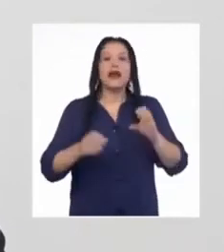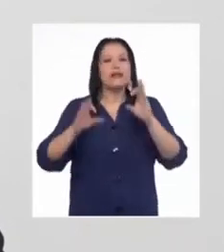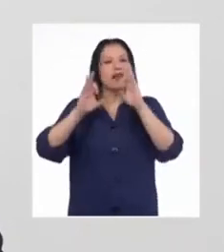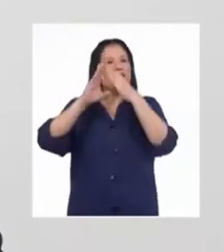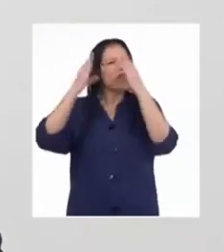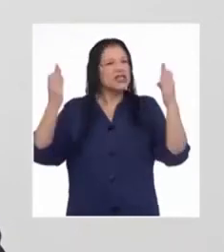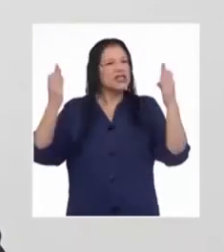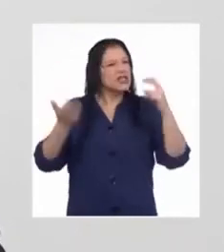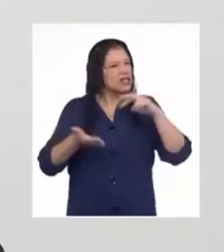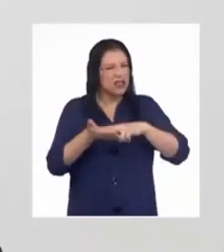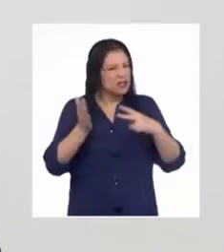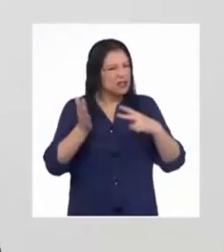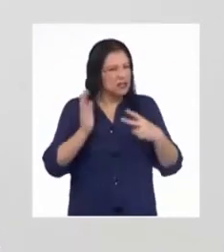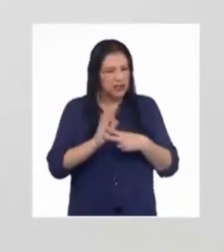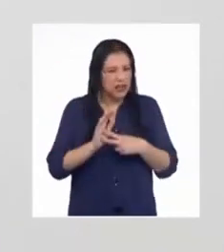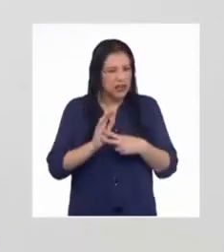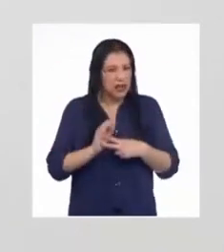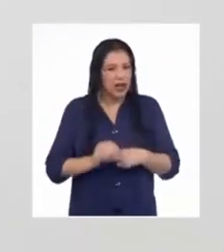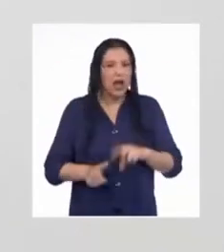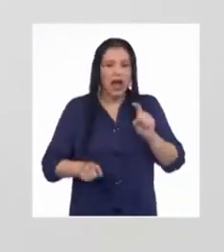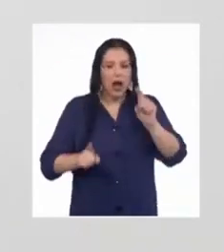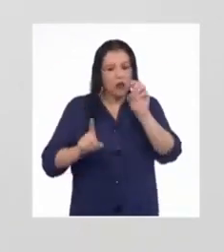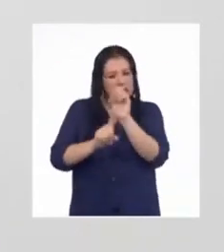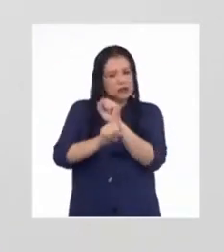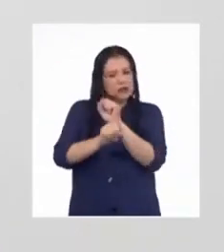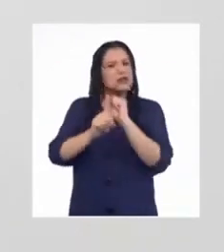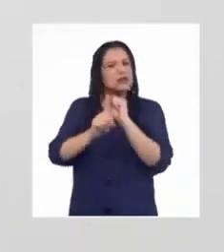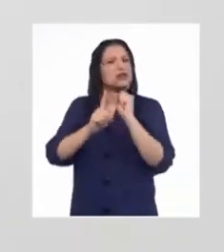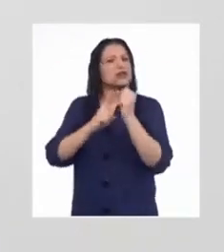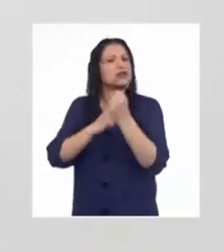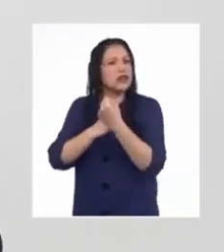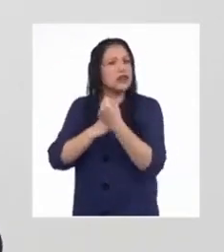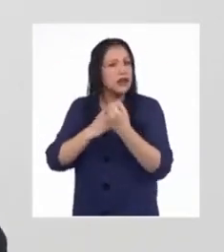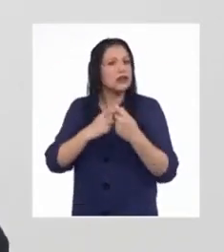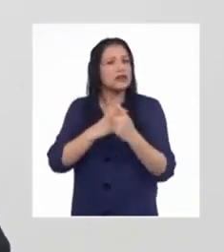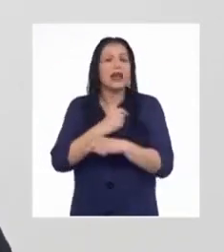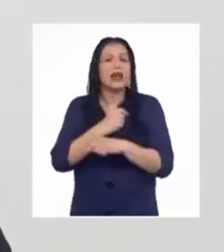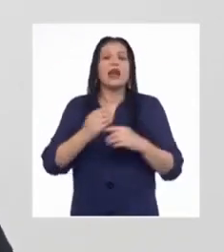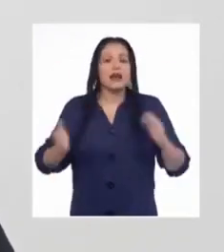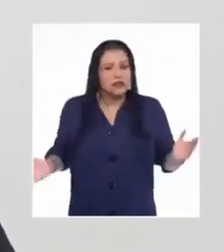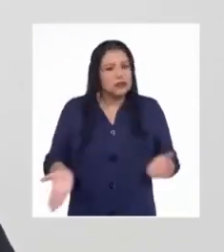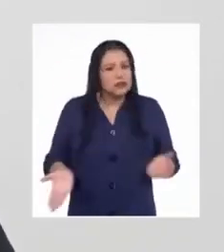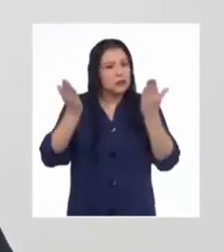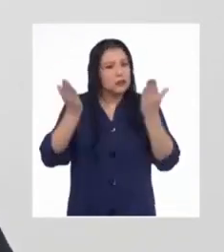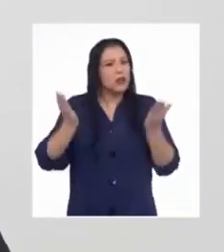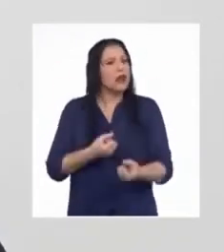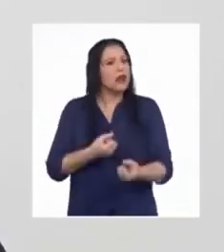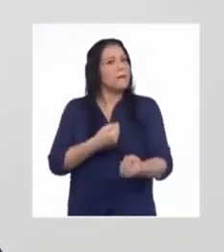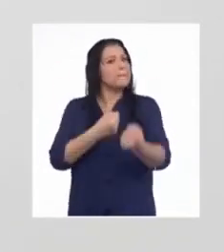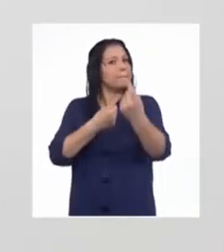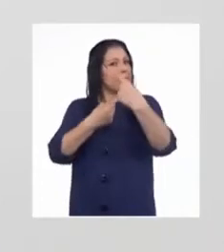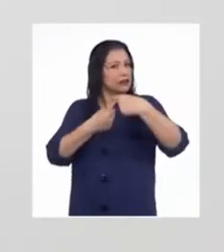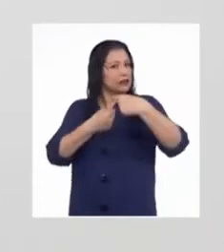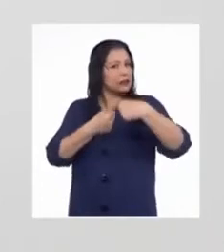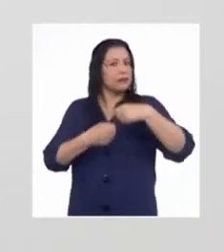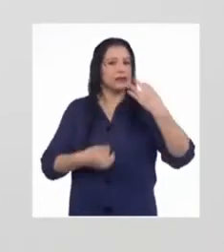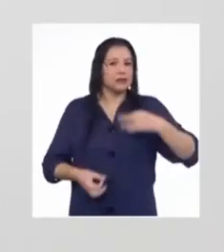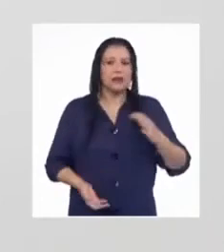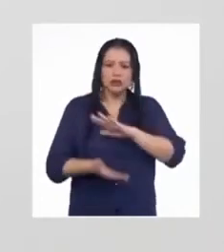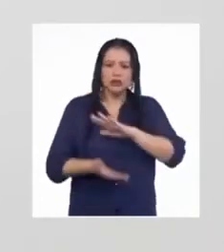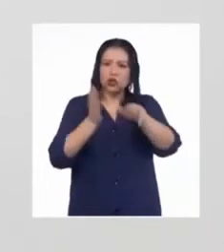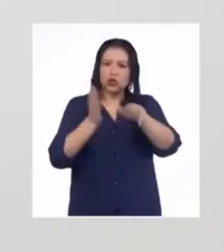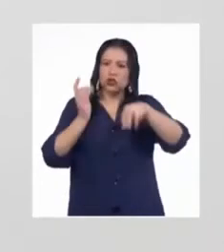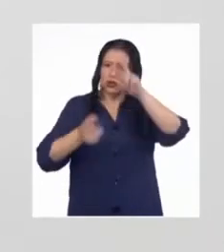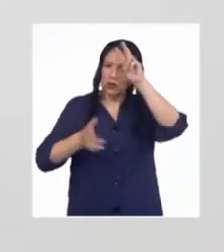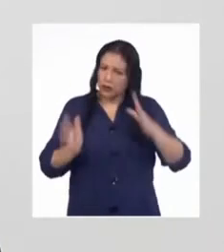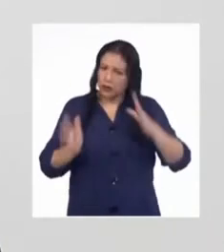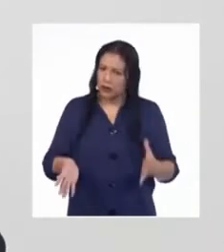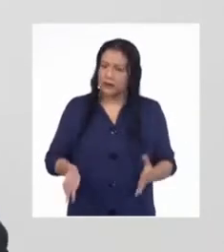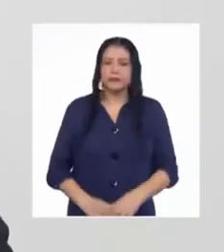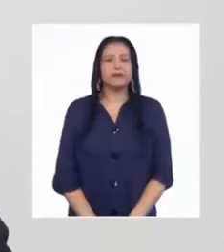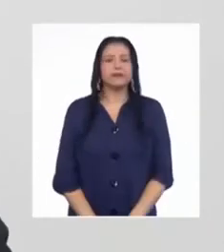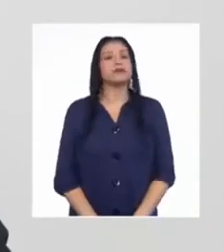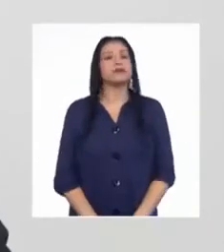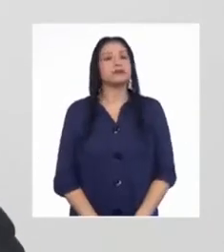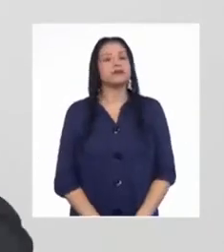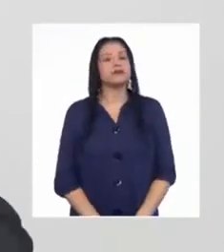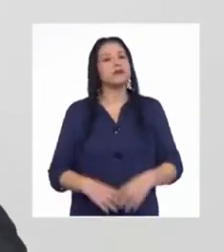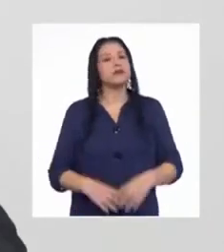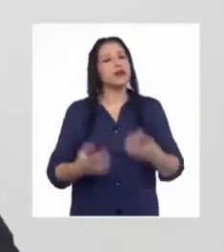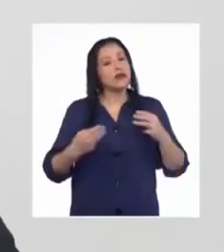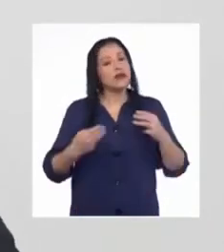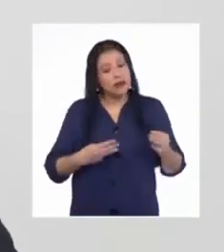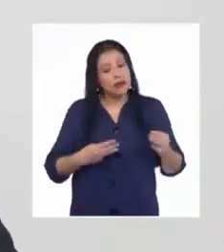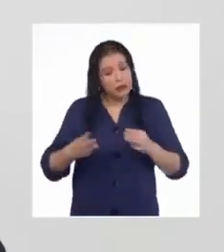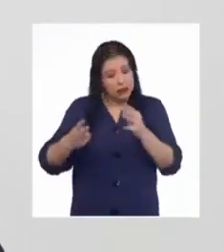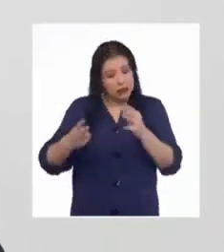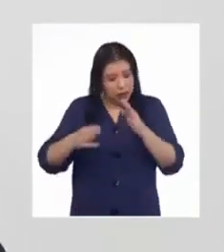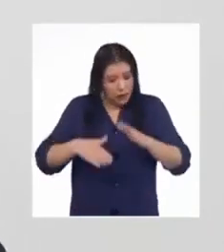se refiere a una sociedad que estimule la participación activa de sus integrantes, de manera